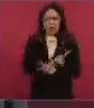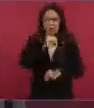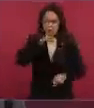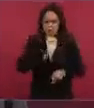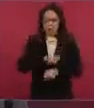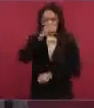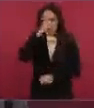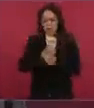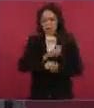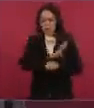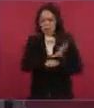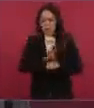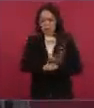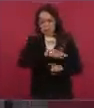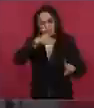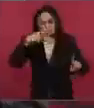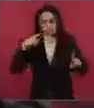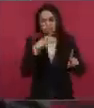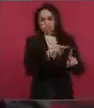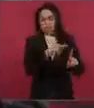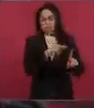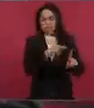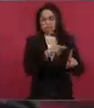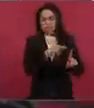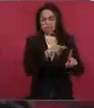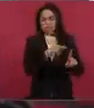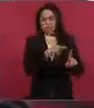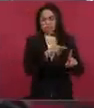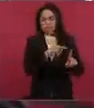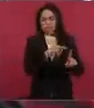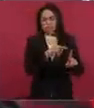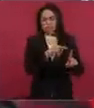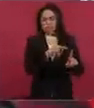ellos van a resultar beneficiados,